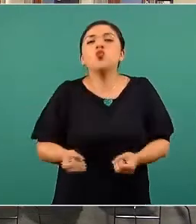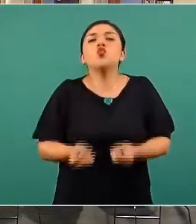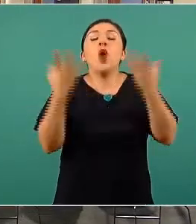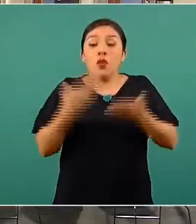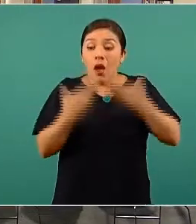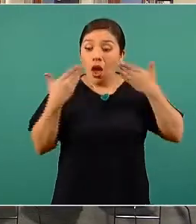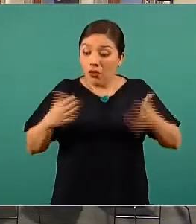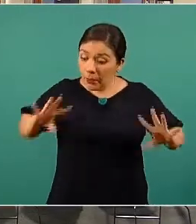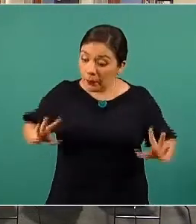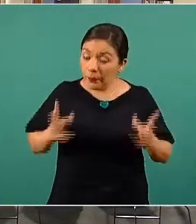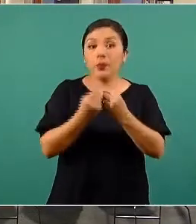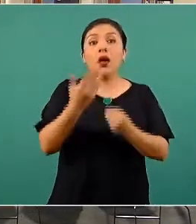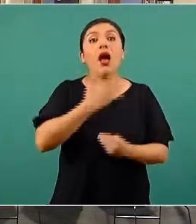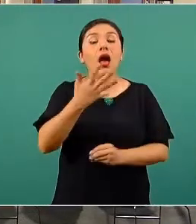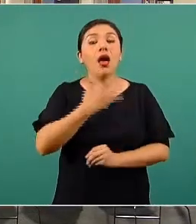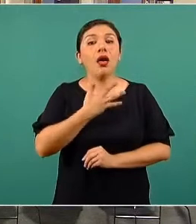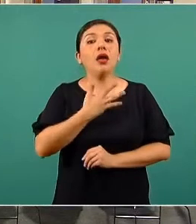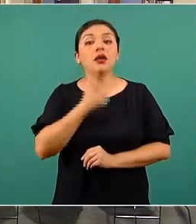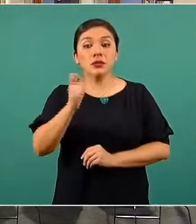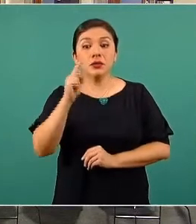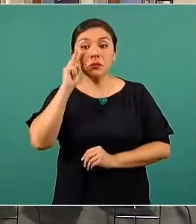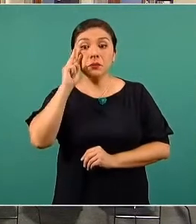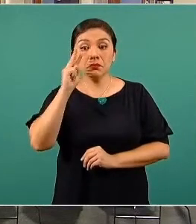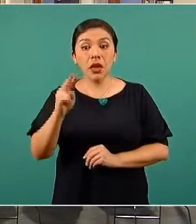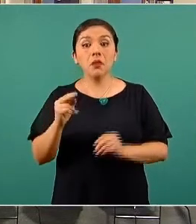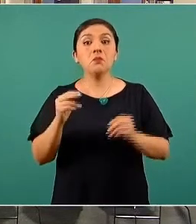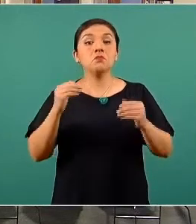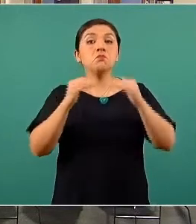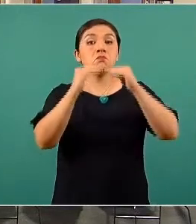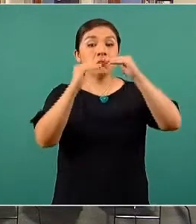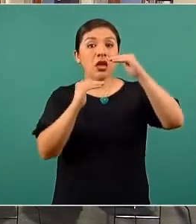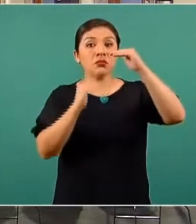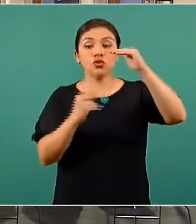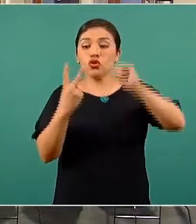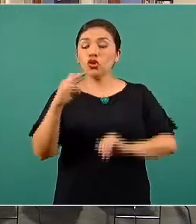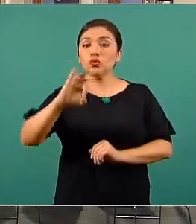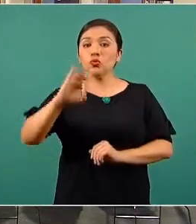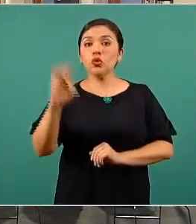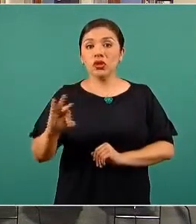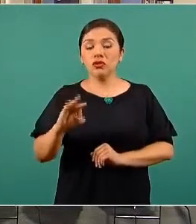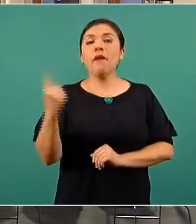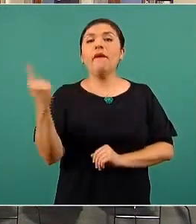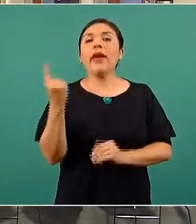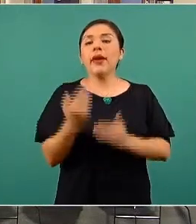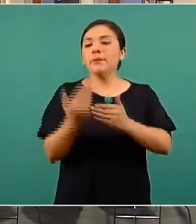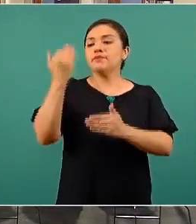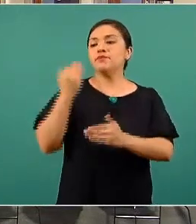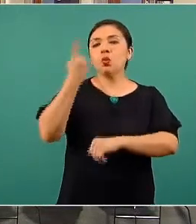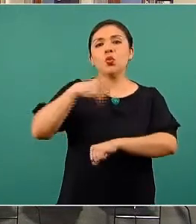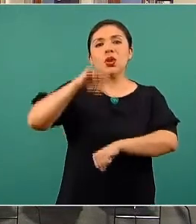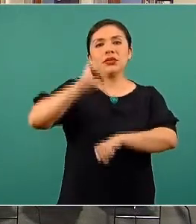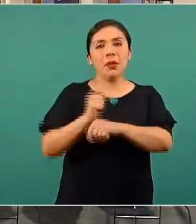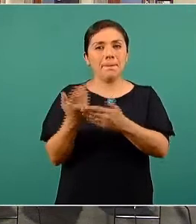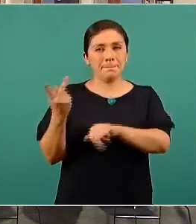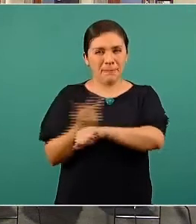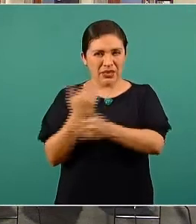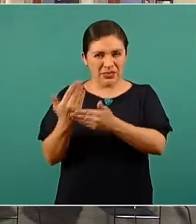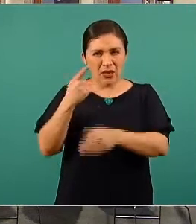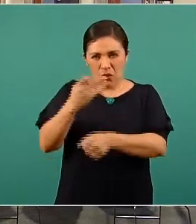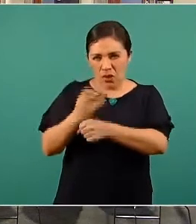la fecha tiene una disminución del 2% con respecto a la semana inmediata anterior. Estamos